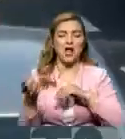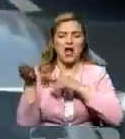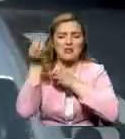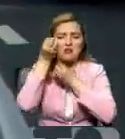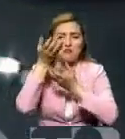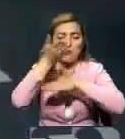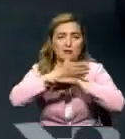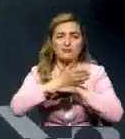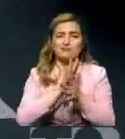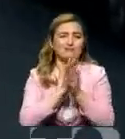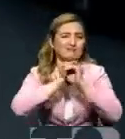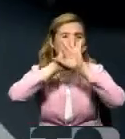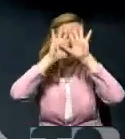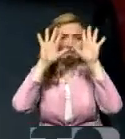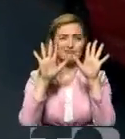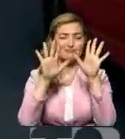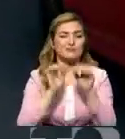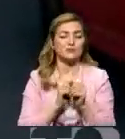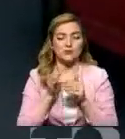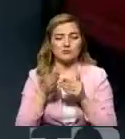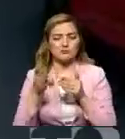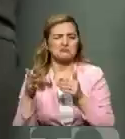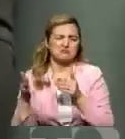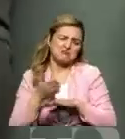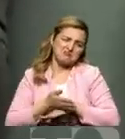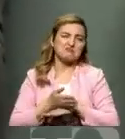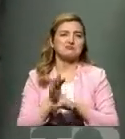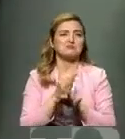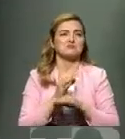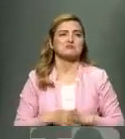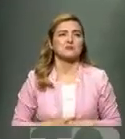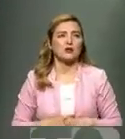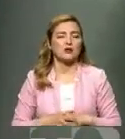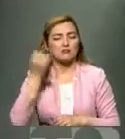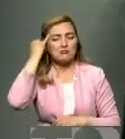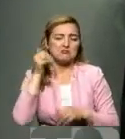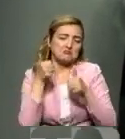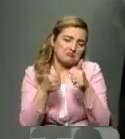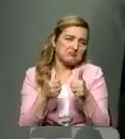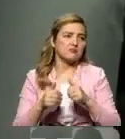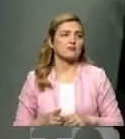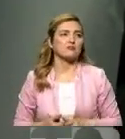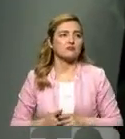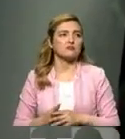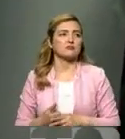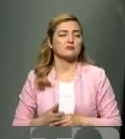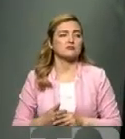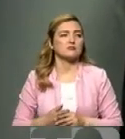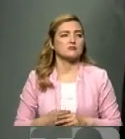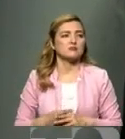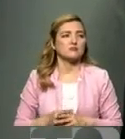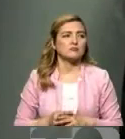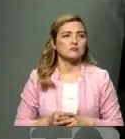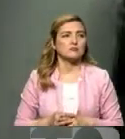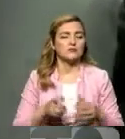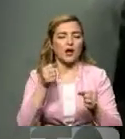de forma suficiente, dicen que a largo plazo sí funcionará. Parece que es una buena idea en el sentido de que se disminuye la